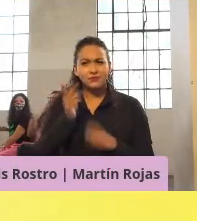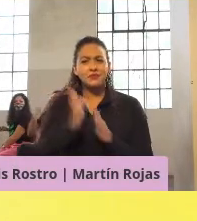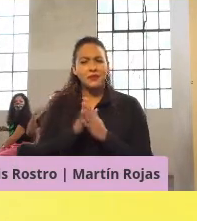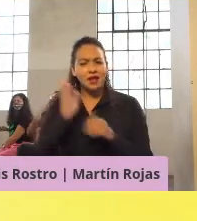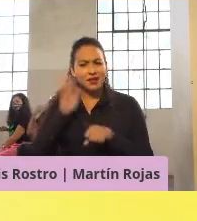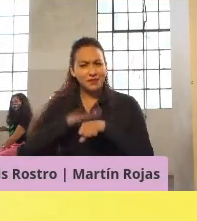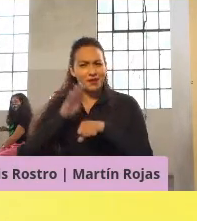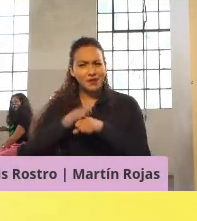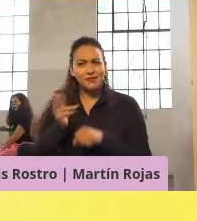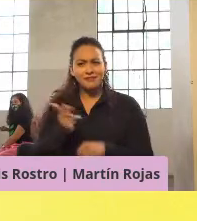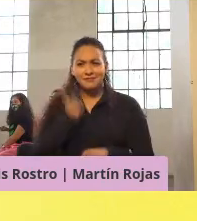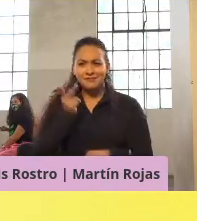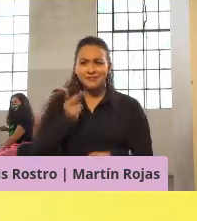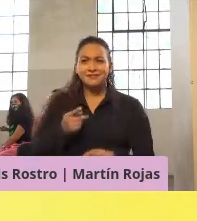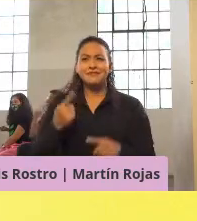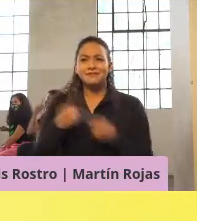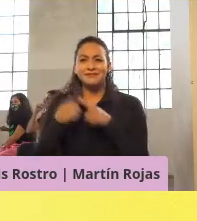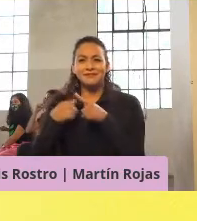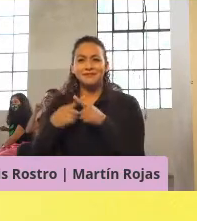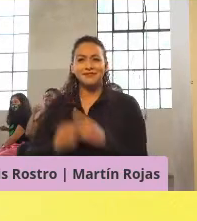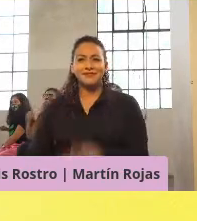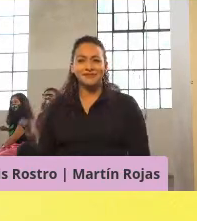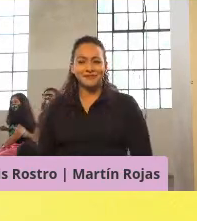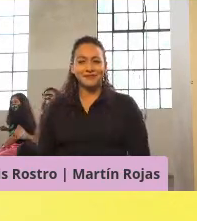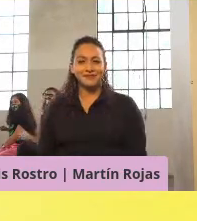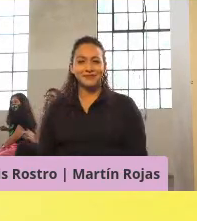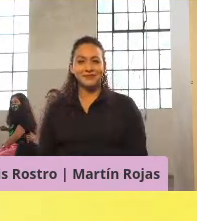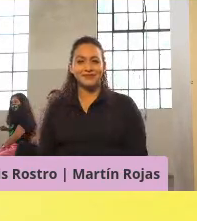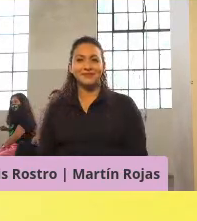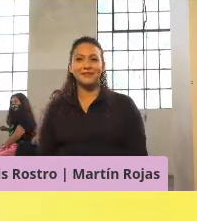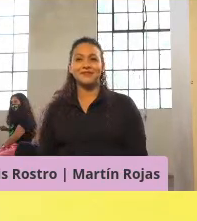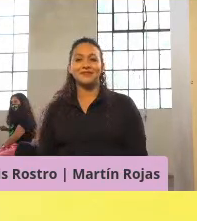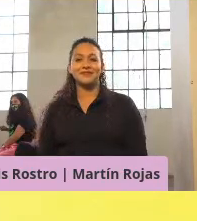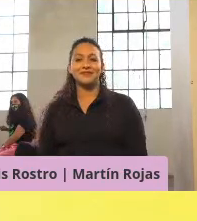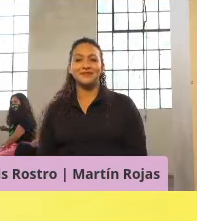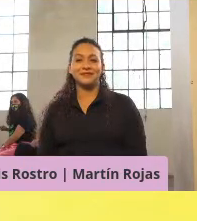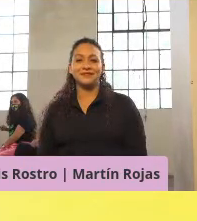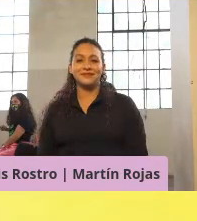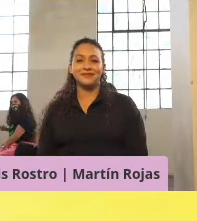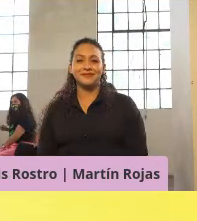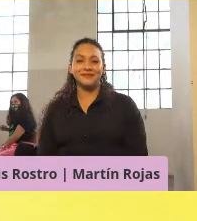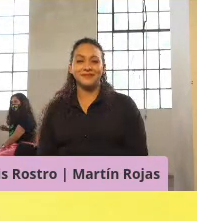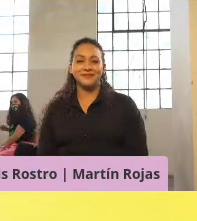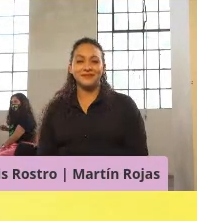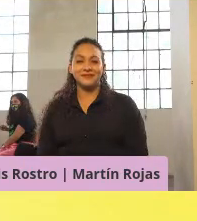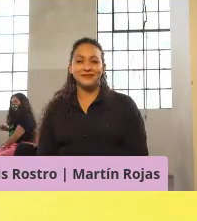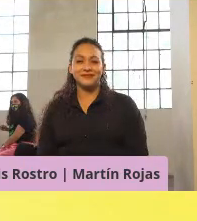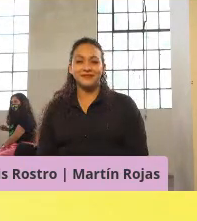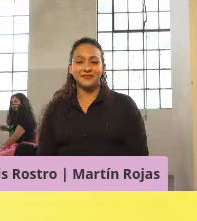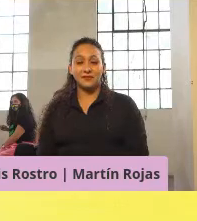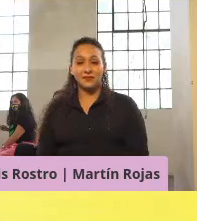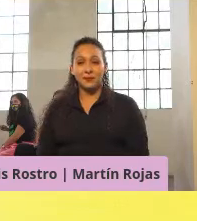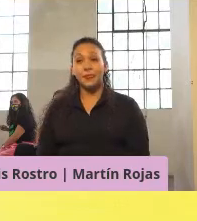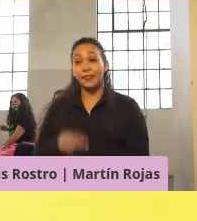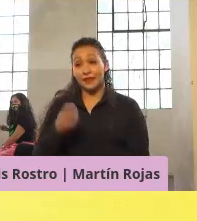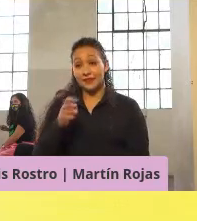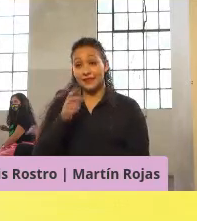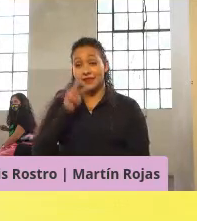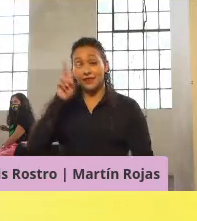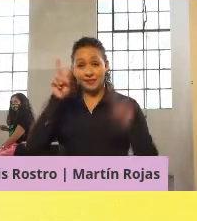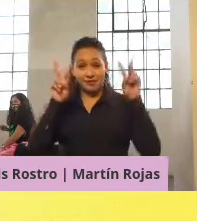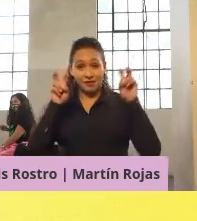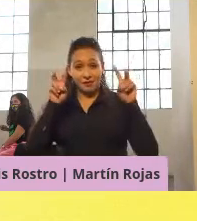preguntas? Ay, ahora sí que yo no tengo una pregunta, sino un comentario, porque me movió mucho el tema del activista. Yo